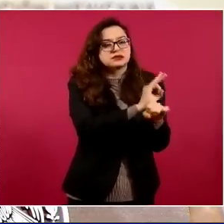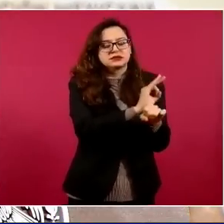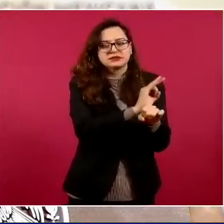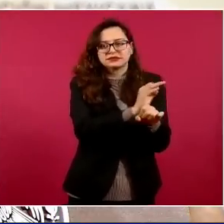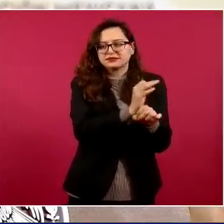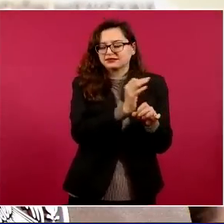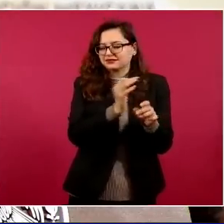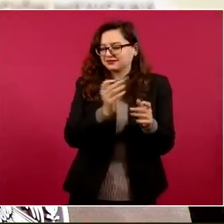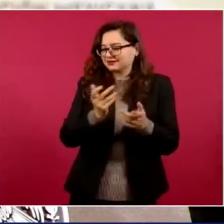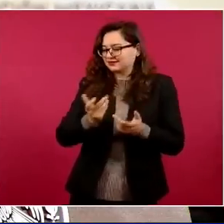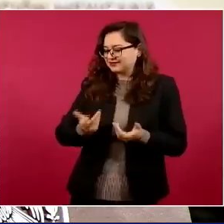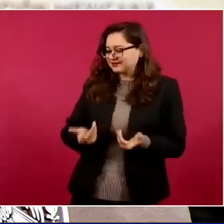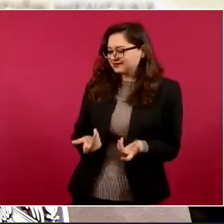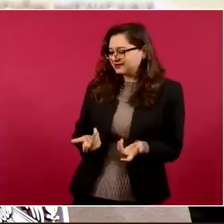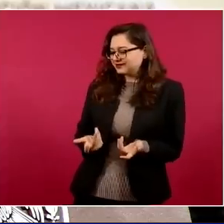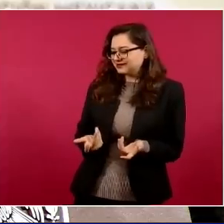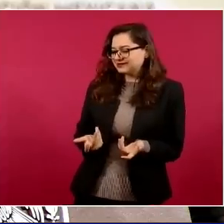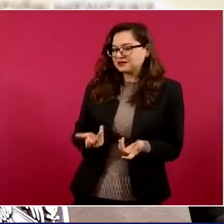masoquismo.